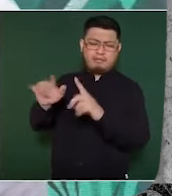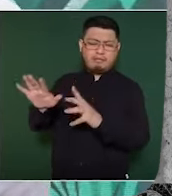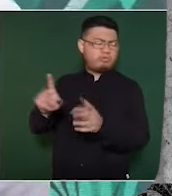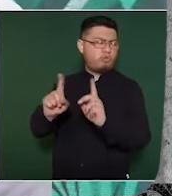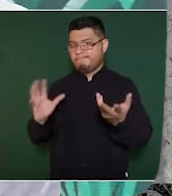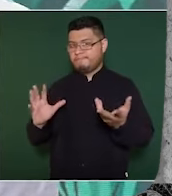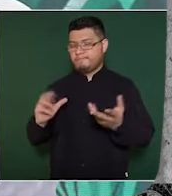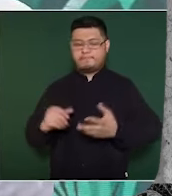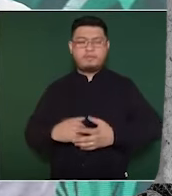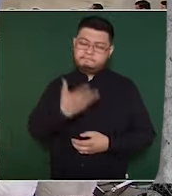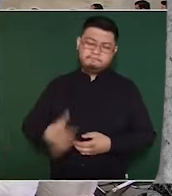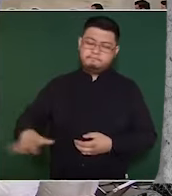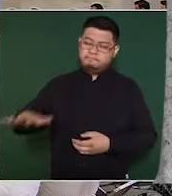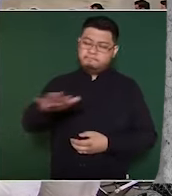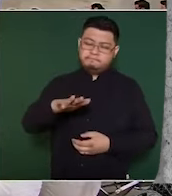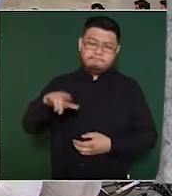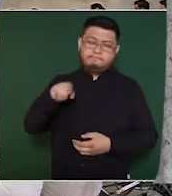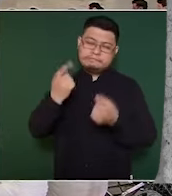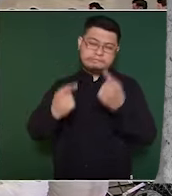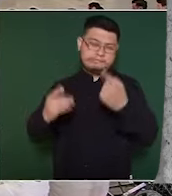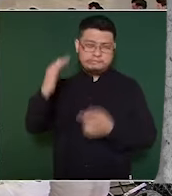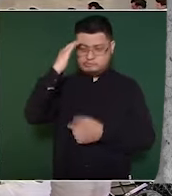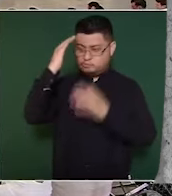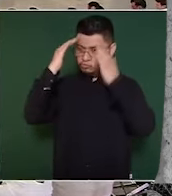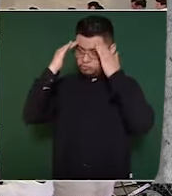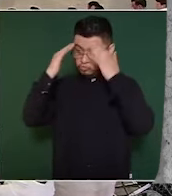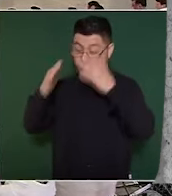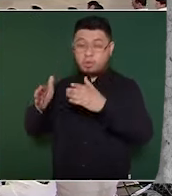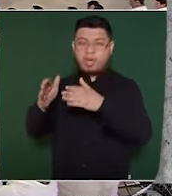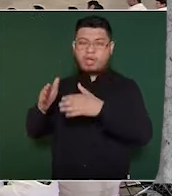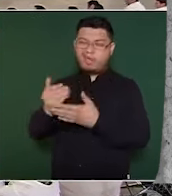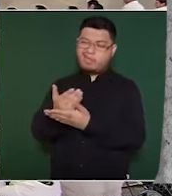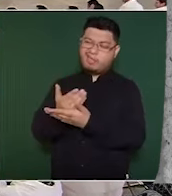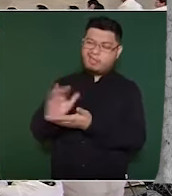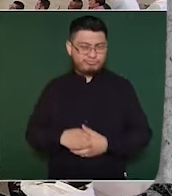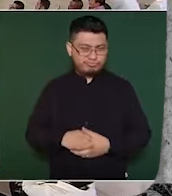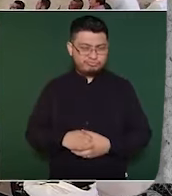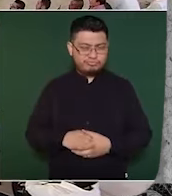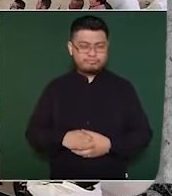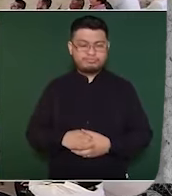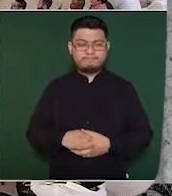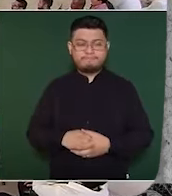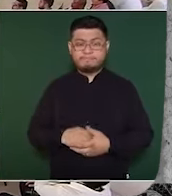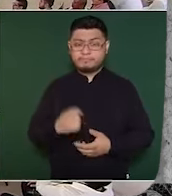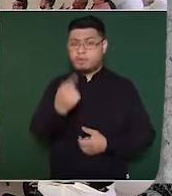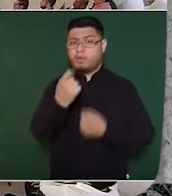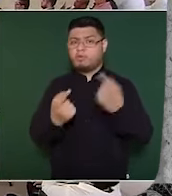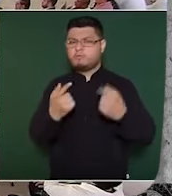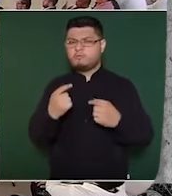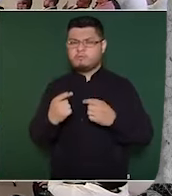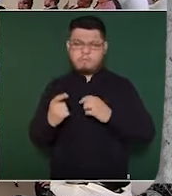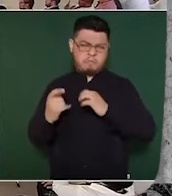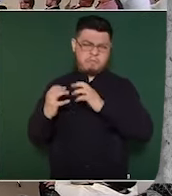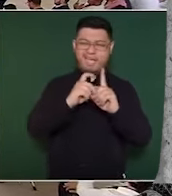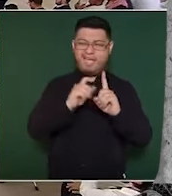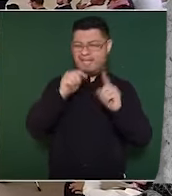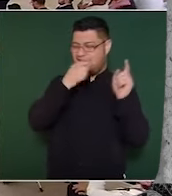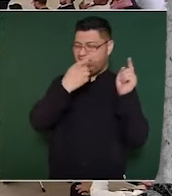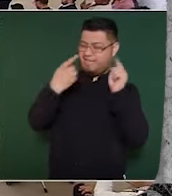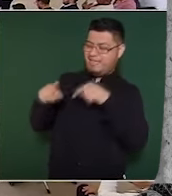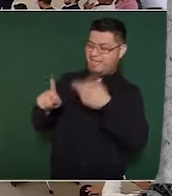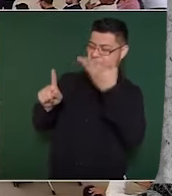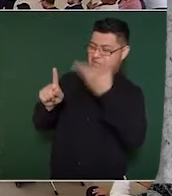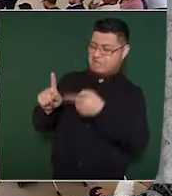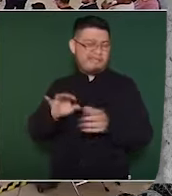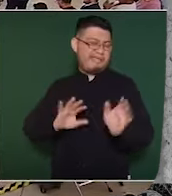Pero sí había esa tendencia al menosprecio, al ninguneo. Se burlaban de los mexicanos.